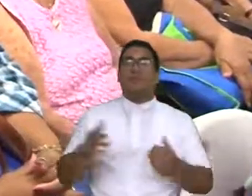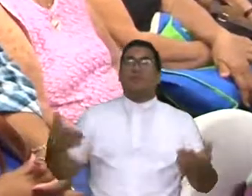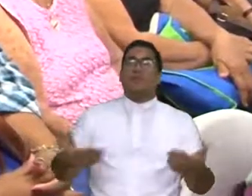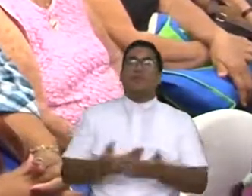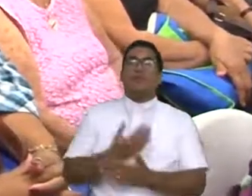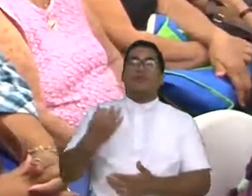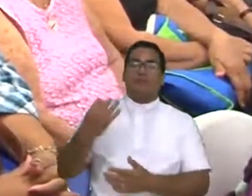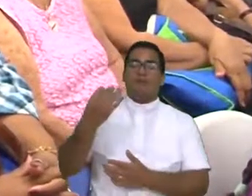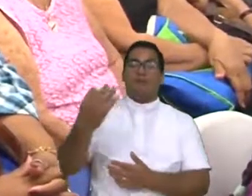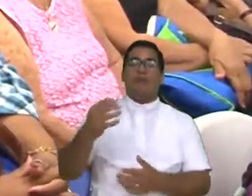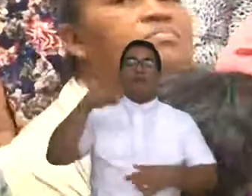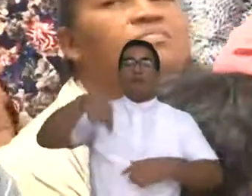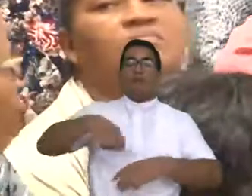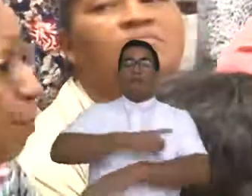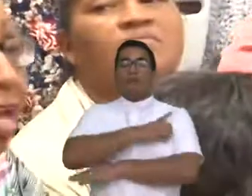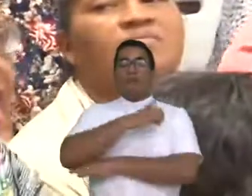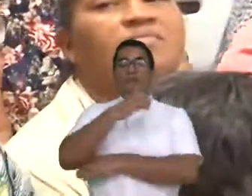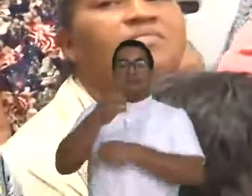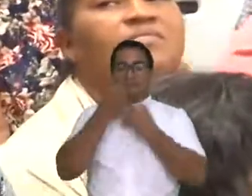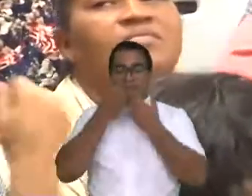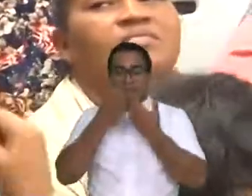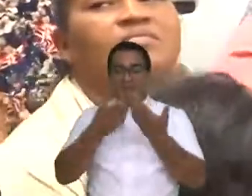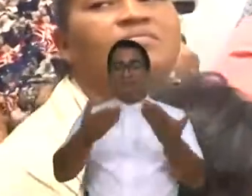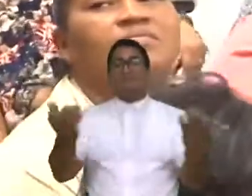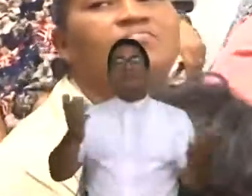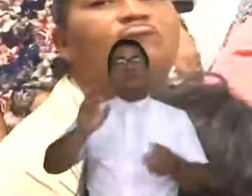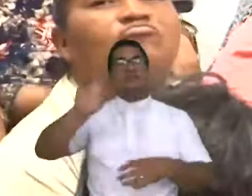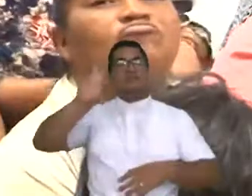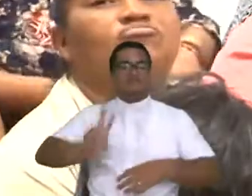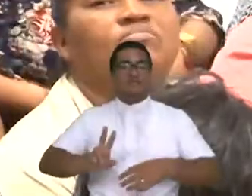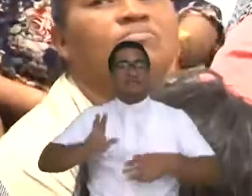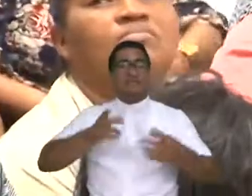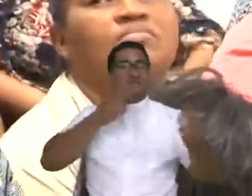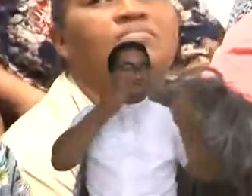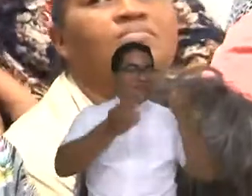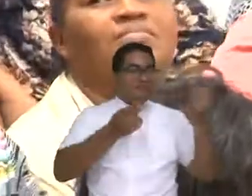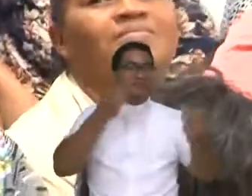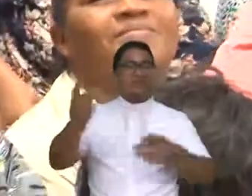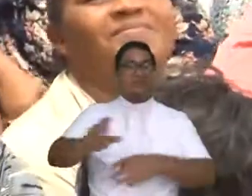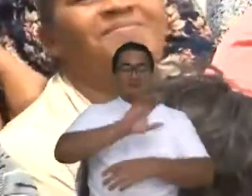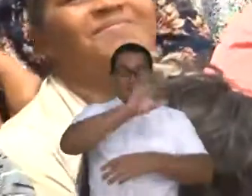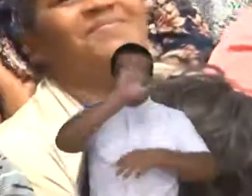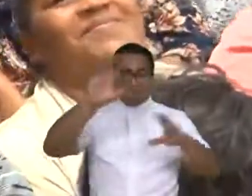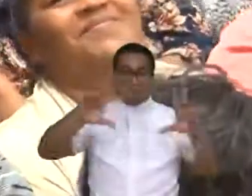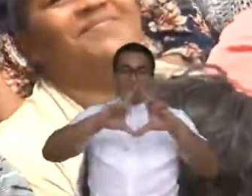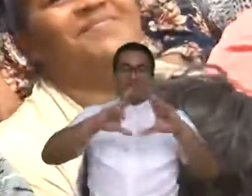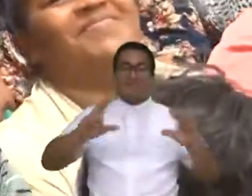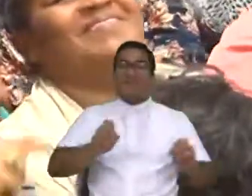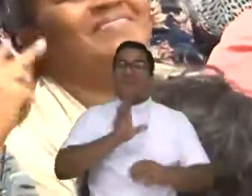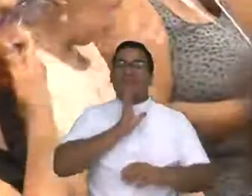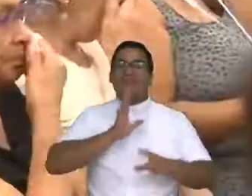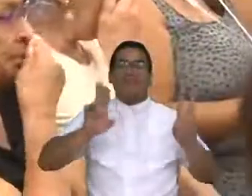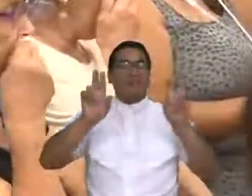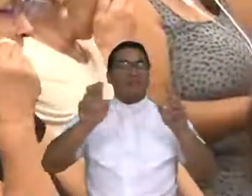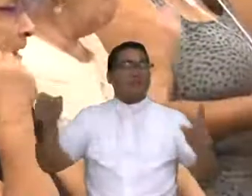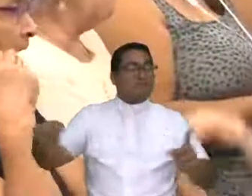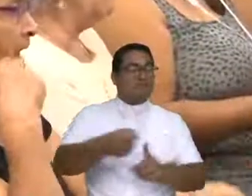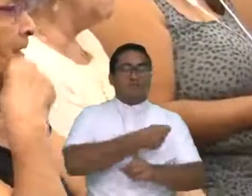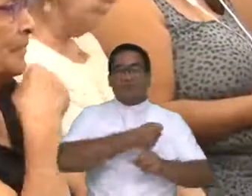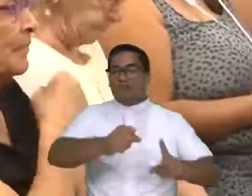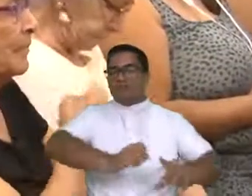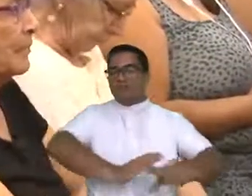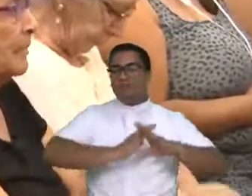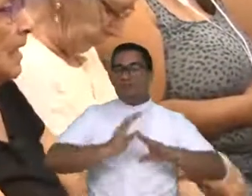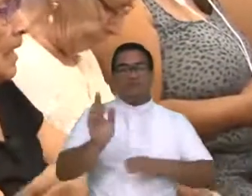está realizando a partir del día de hoy, con una segunda visita a los territorios hablando ya sobre los tipos de violencia. El evento